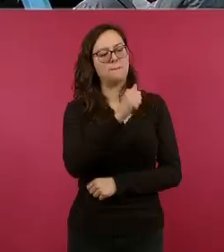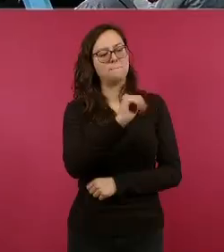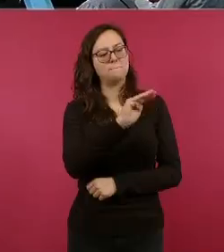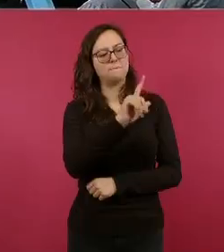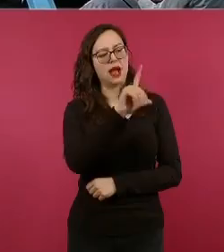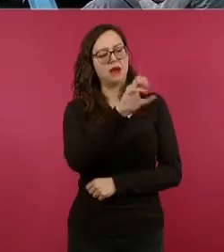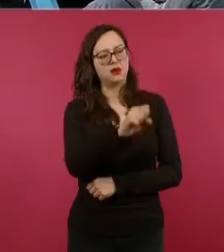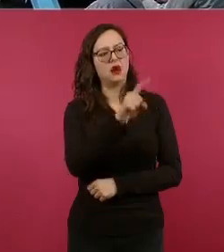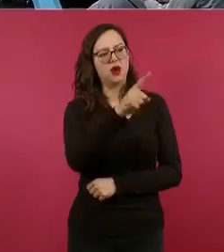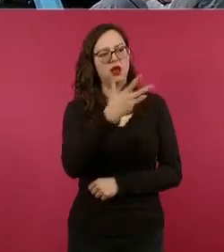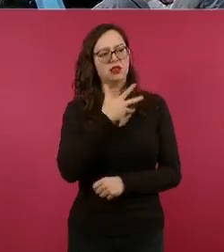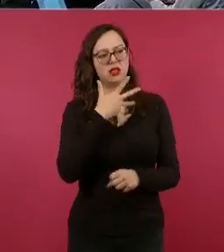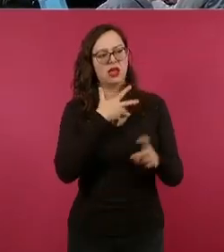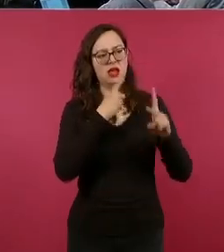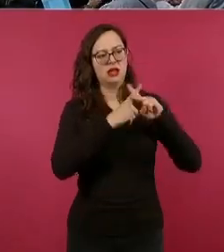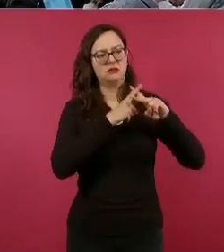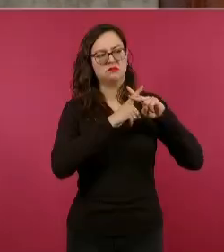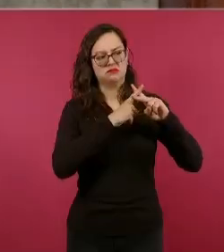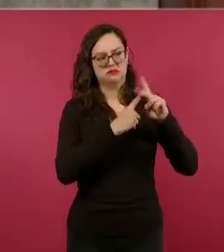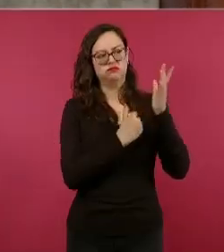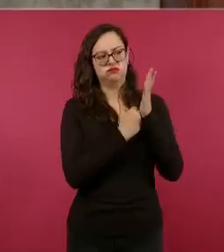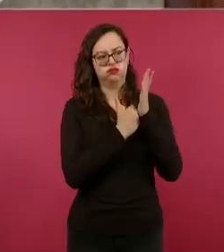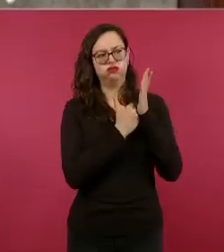creciendo. ¿Nacional? Sí.